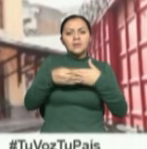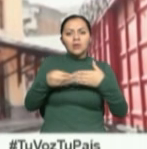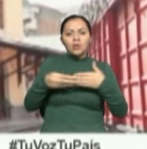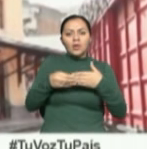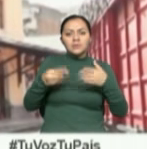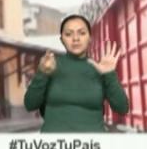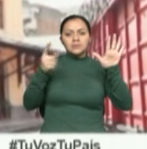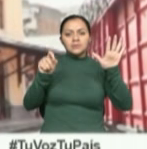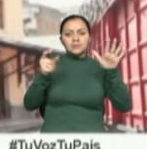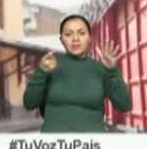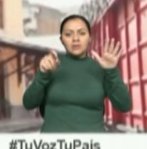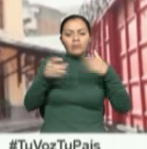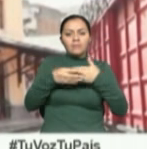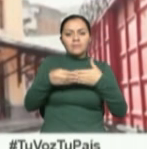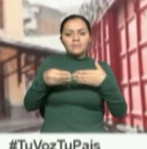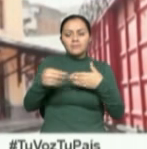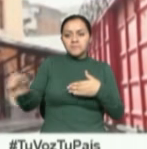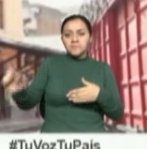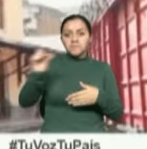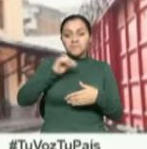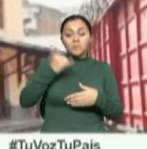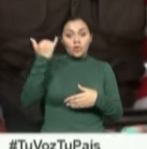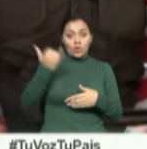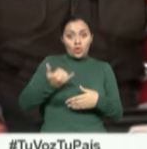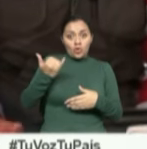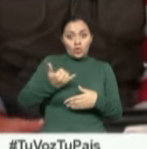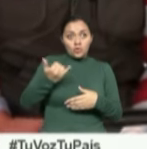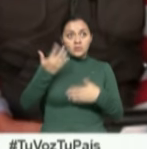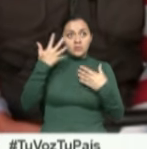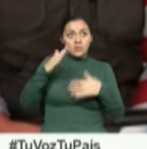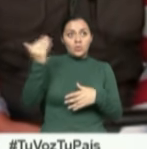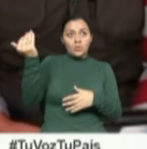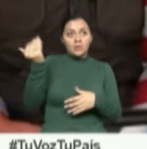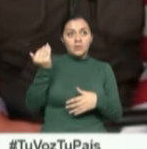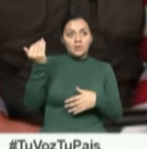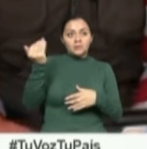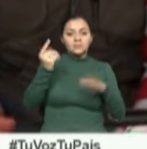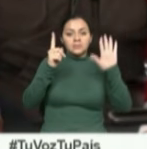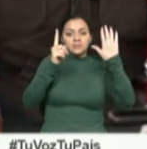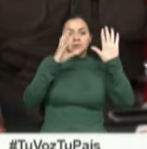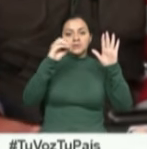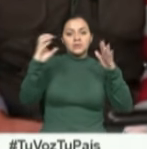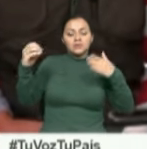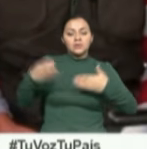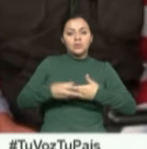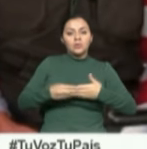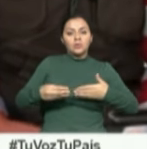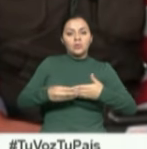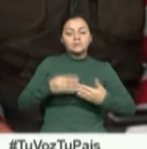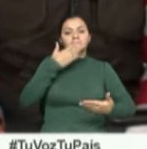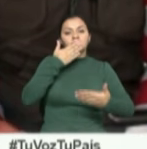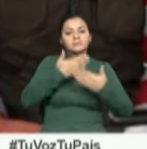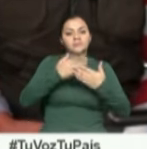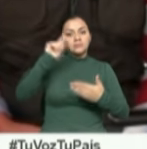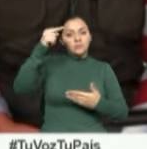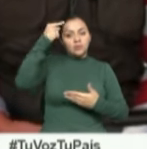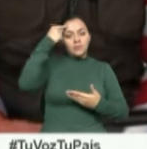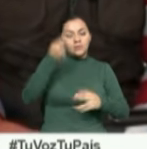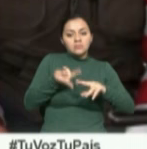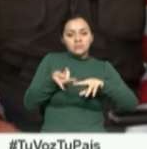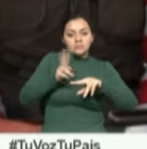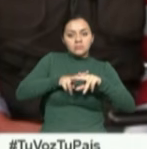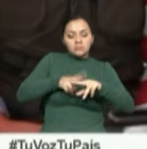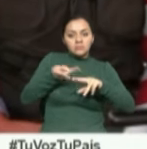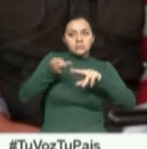$60. Ahora mi pensión pasó de los $600 gracias al gobierno de que hubo